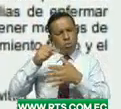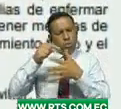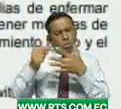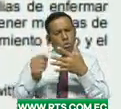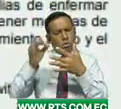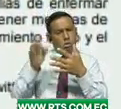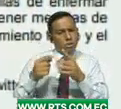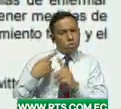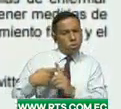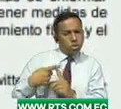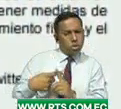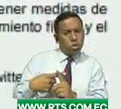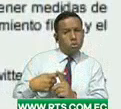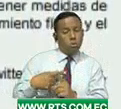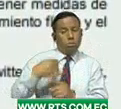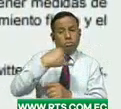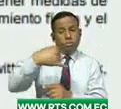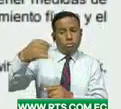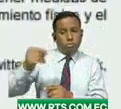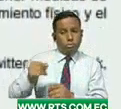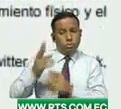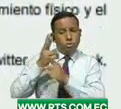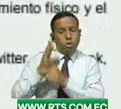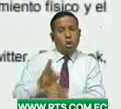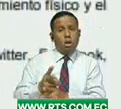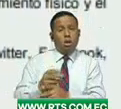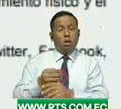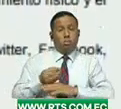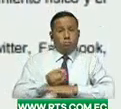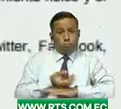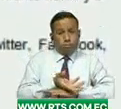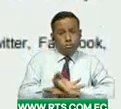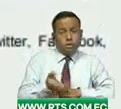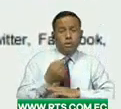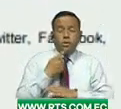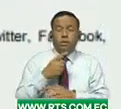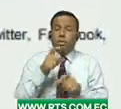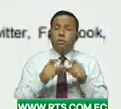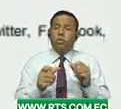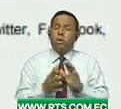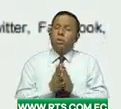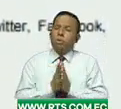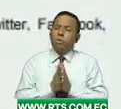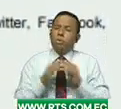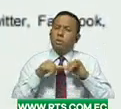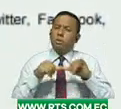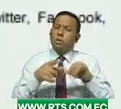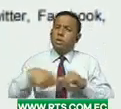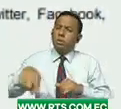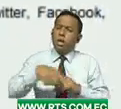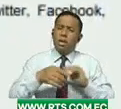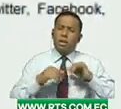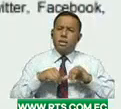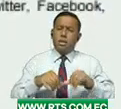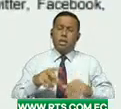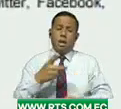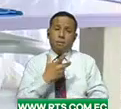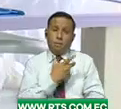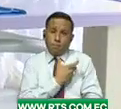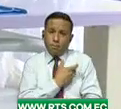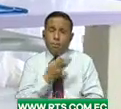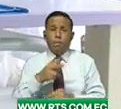cercos epidemiológicos además en el documento se pide a la comunidad continuar con las normas sanitarias y completar el esquema de vacunación